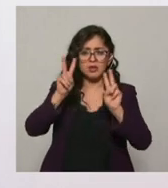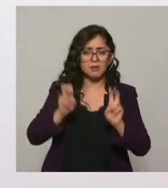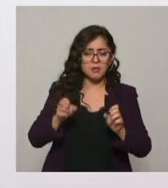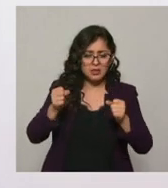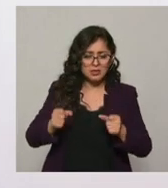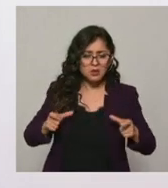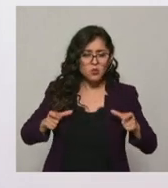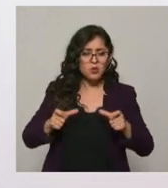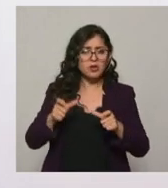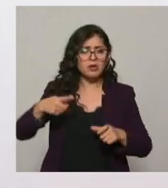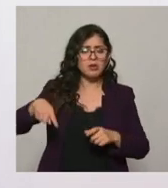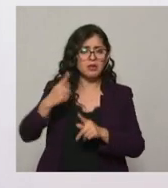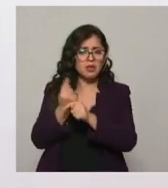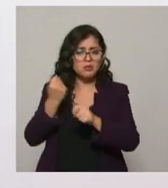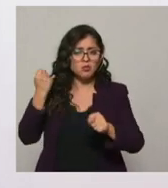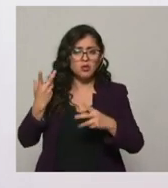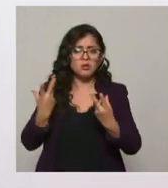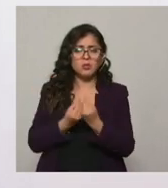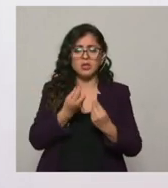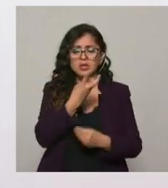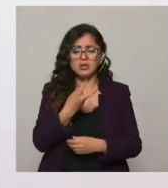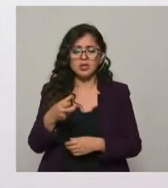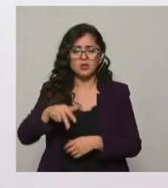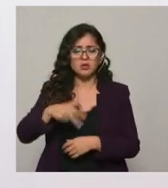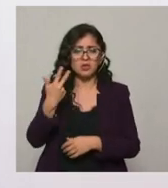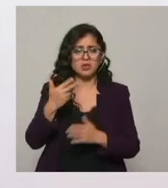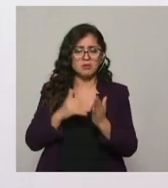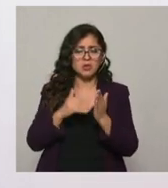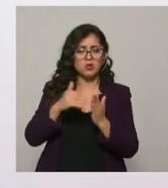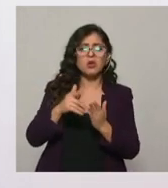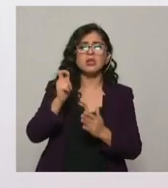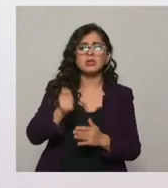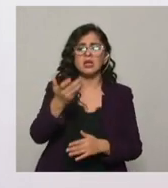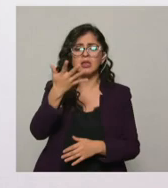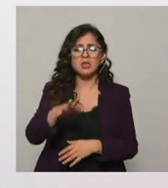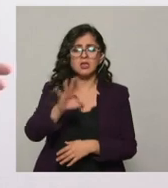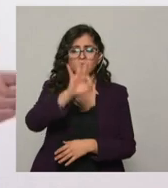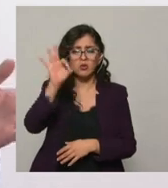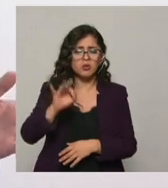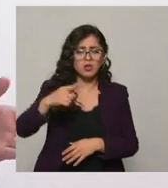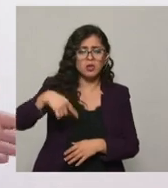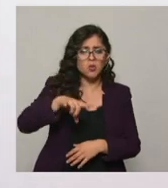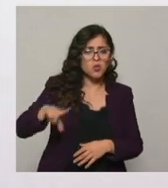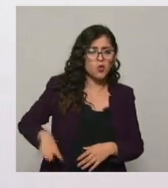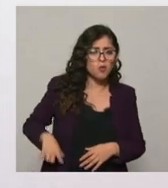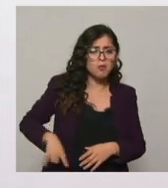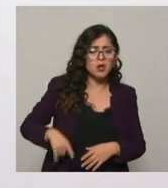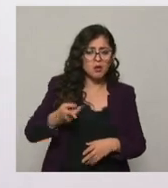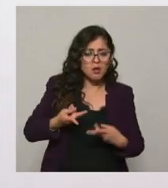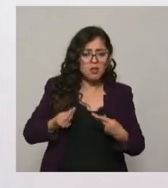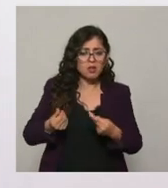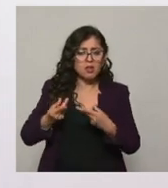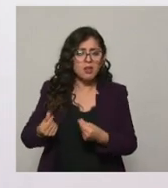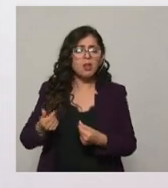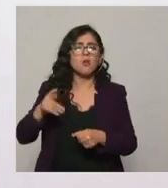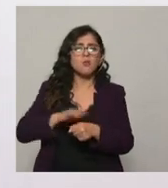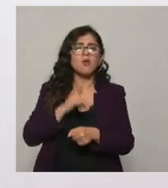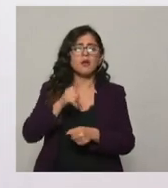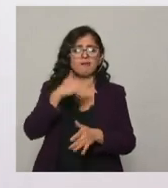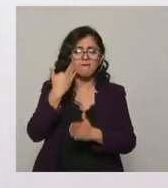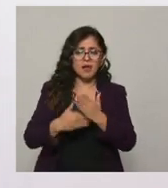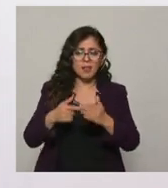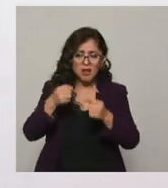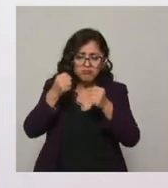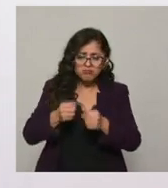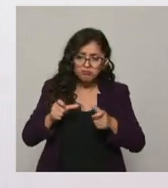transporte público, es de 313 millones, es casi el 10% lo que el gobierno le está costando mitigar una de